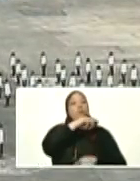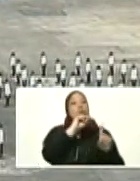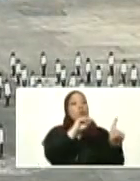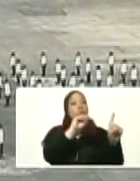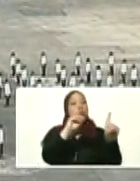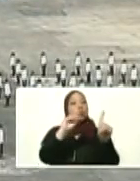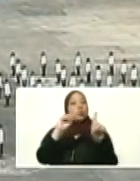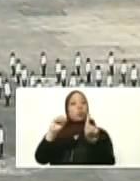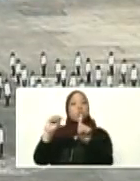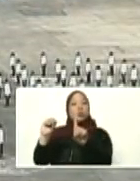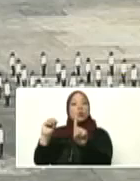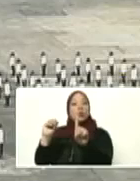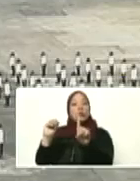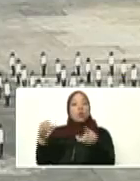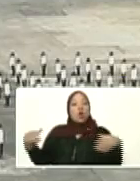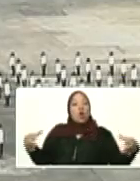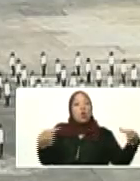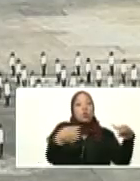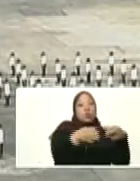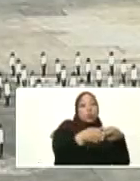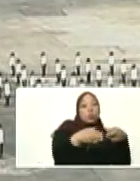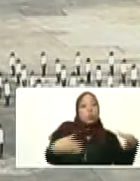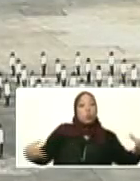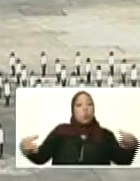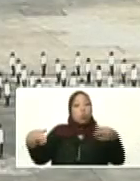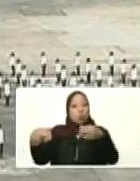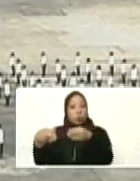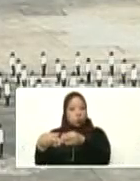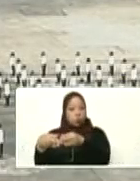y tenientes de corbeta,